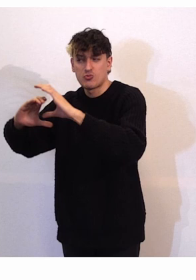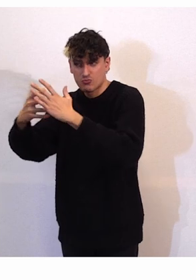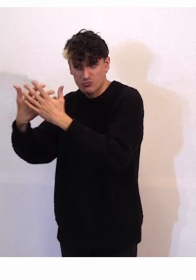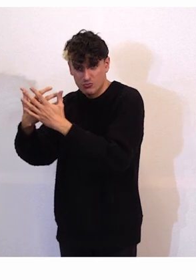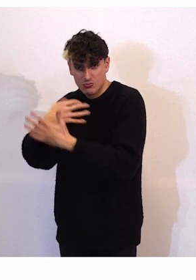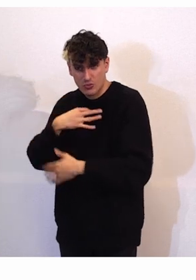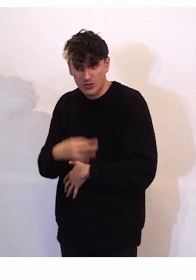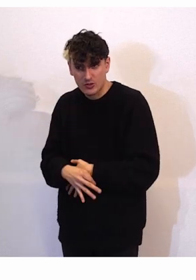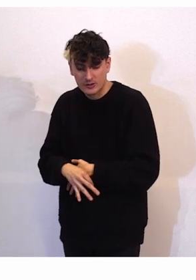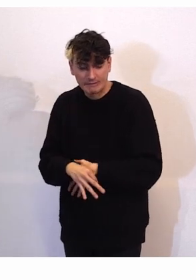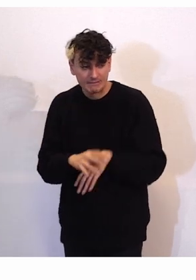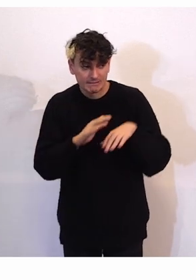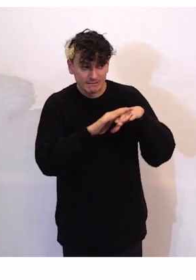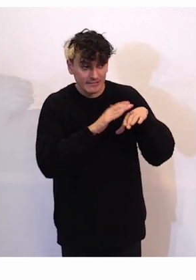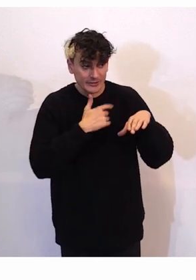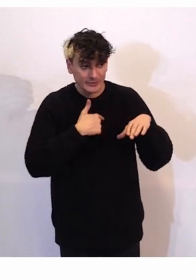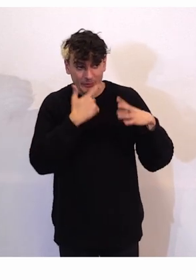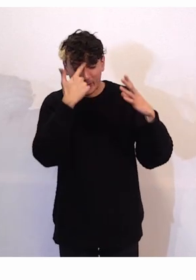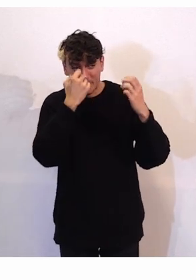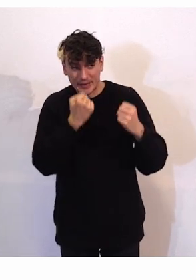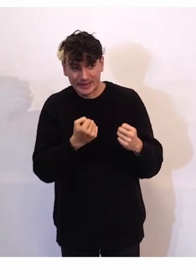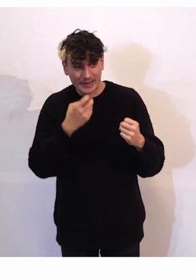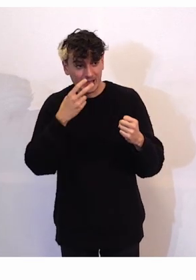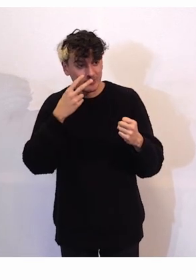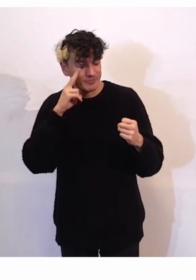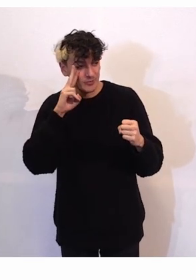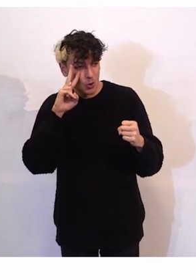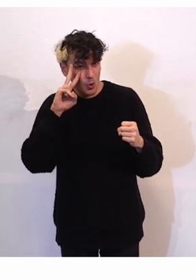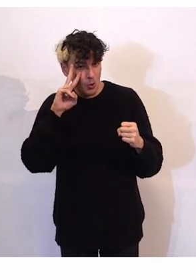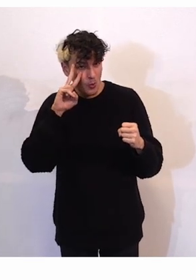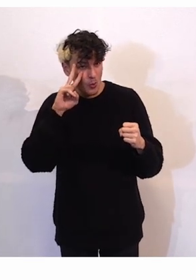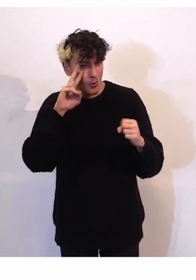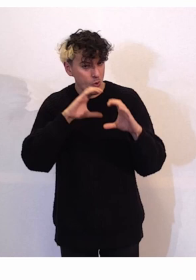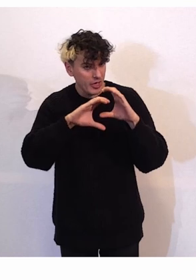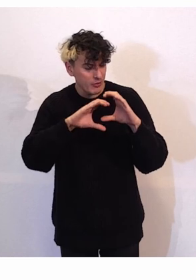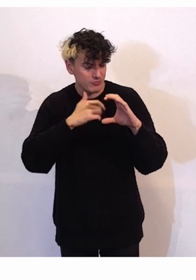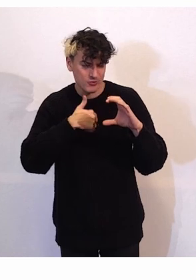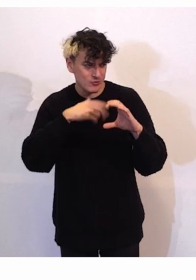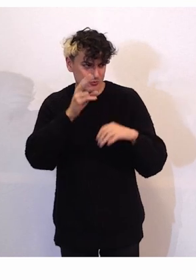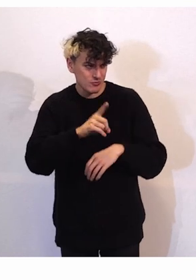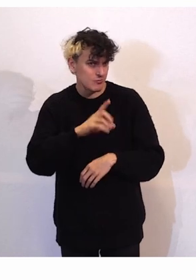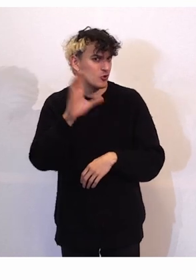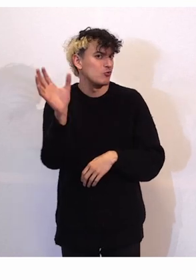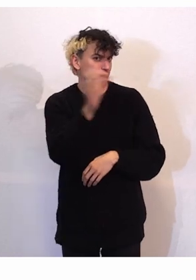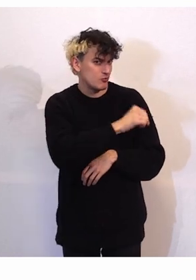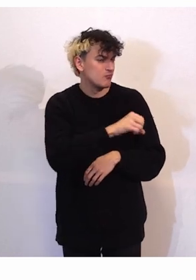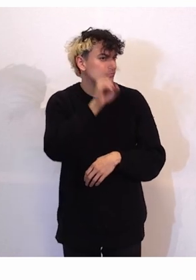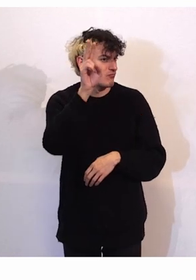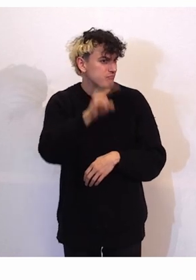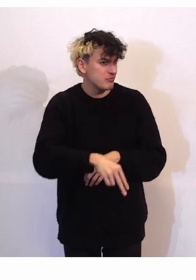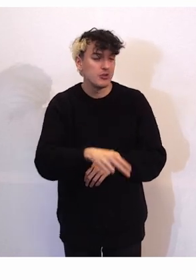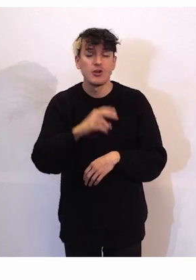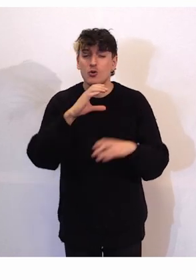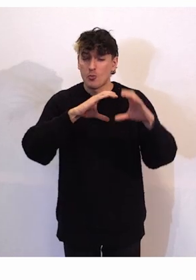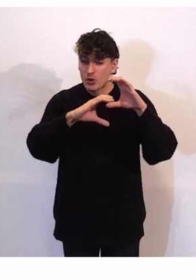bueno, yo no soy experta en comunicación. Experta en comunicación somos todos. La comunicación no es solo un derecho por el